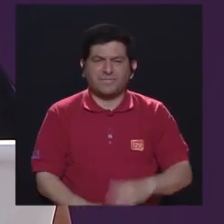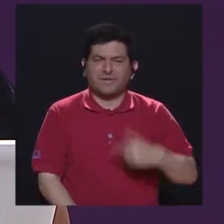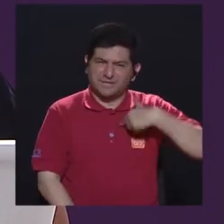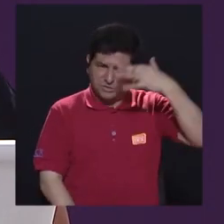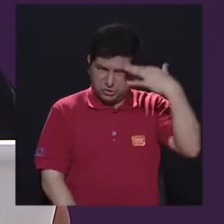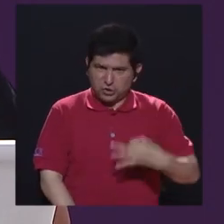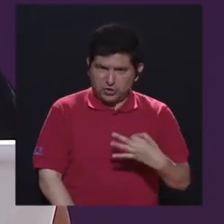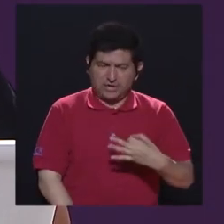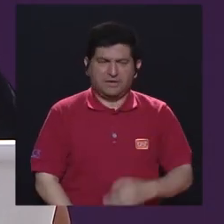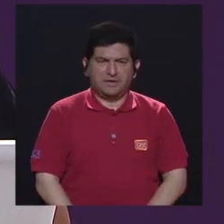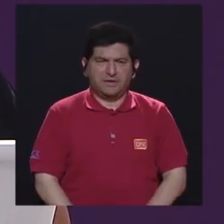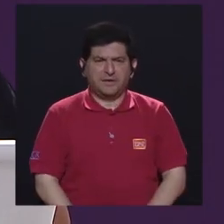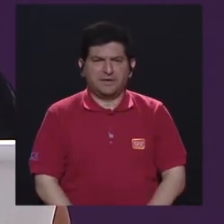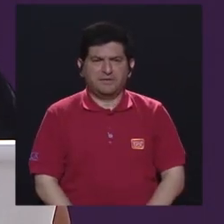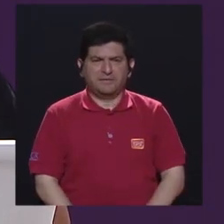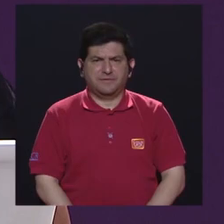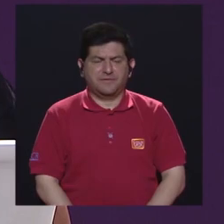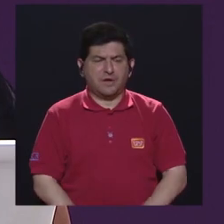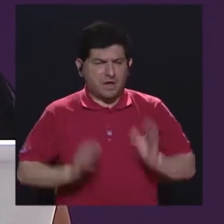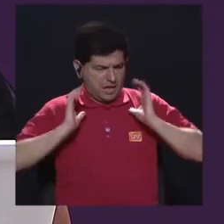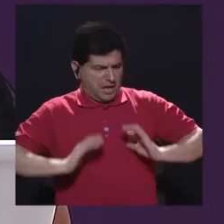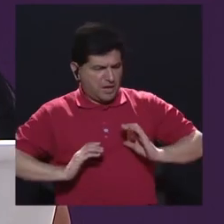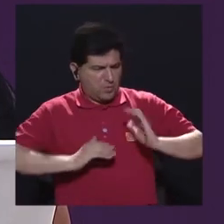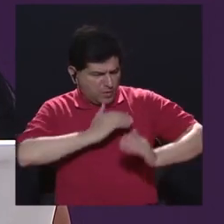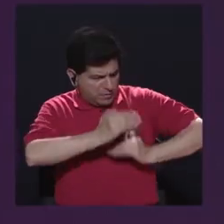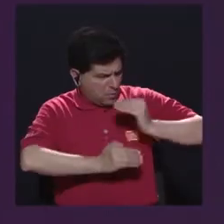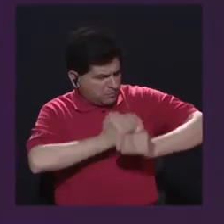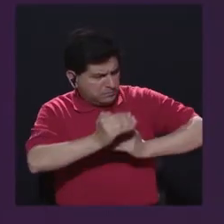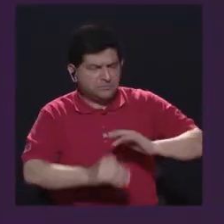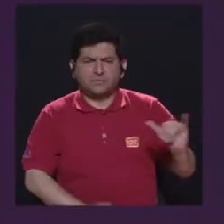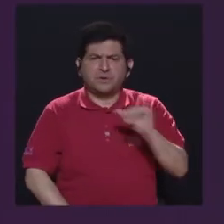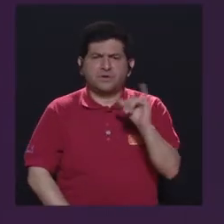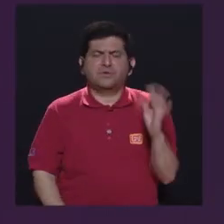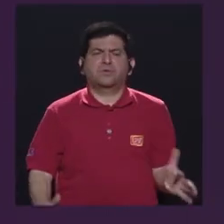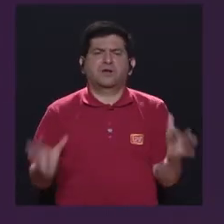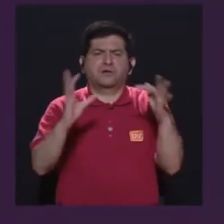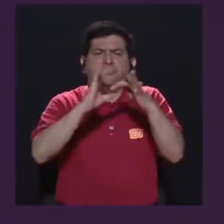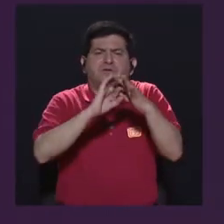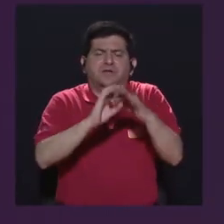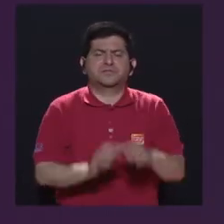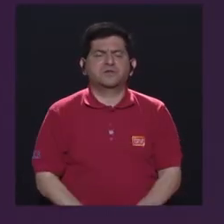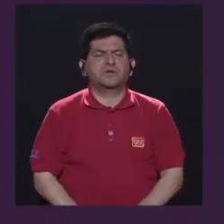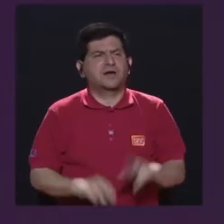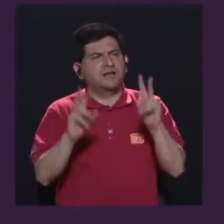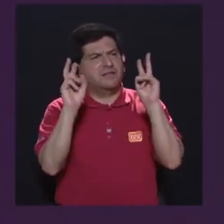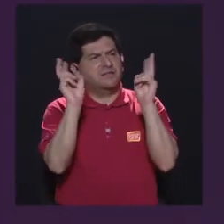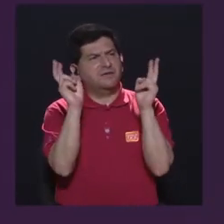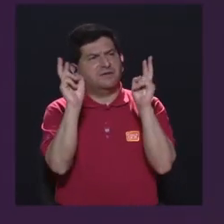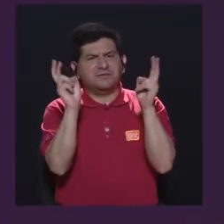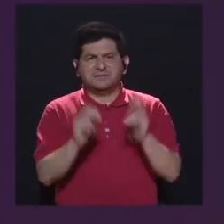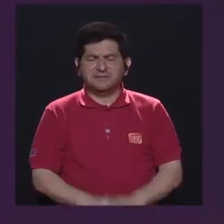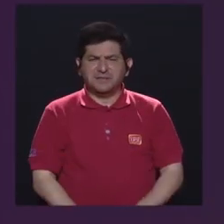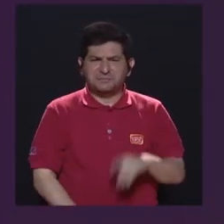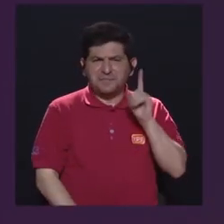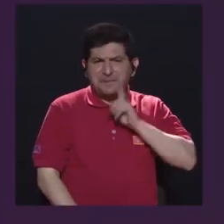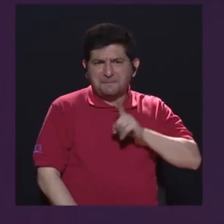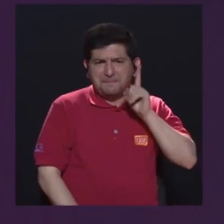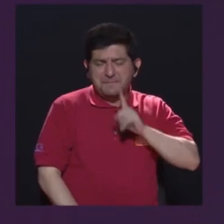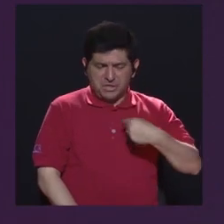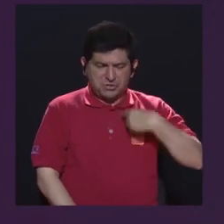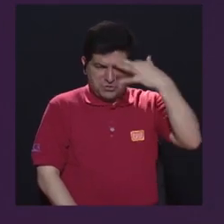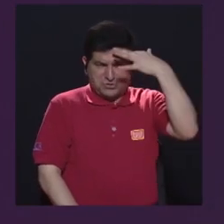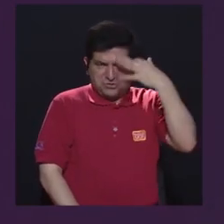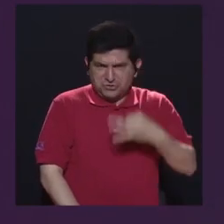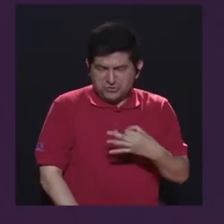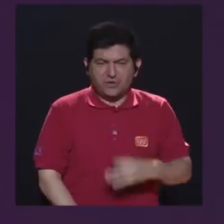creo que el agenciamiento del cuerpo tiene que ver pues también como con un tema en alguna medida del mito, de lo que yo creo